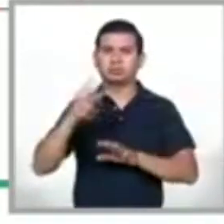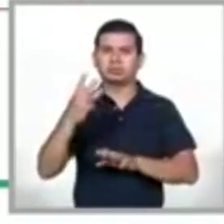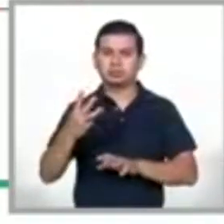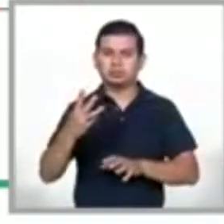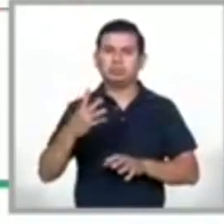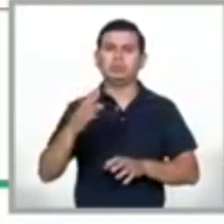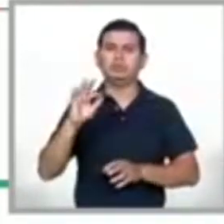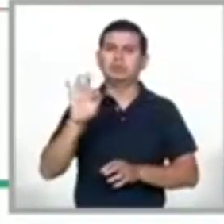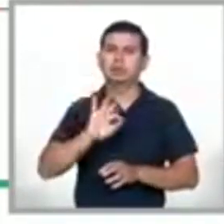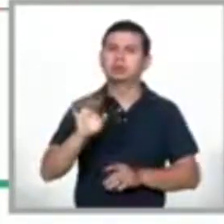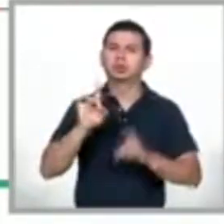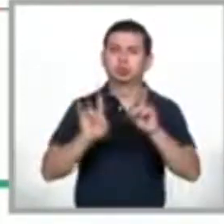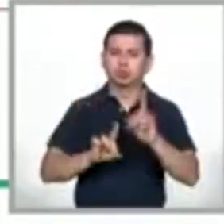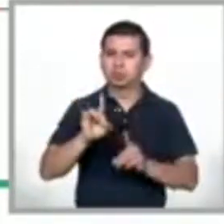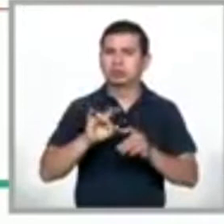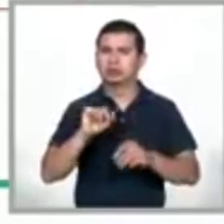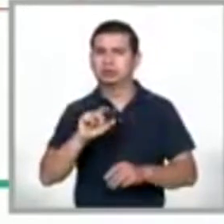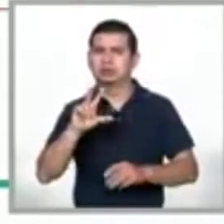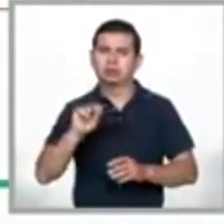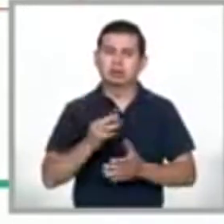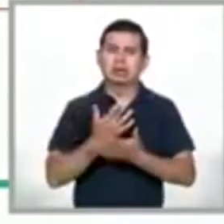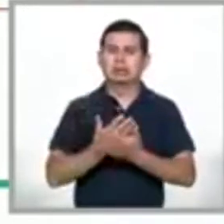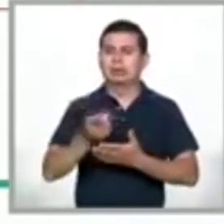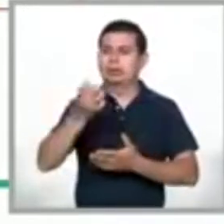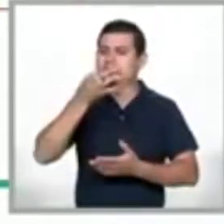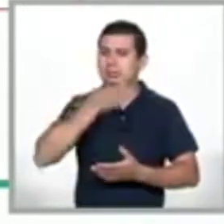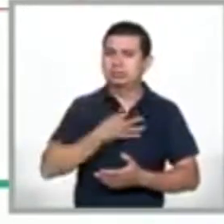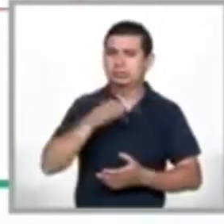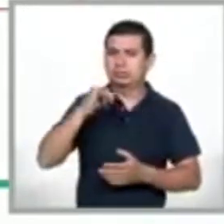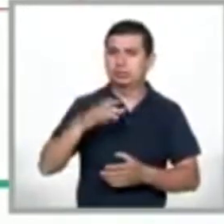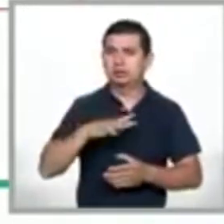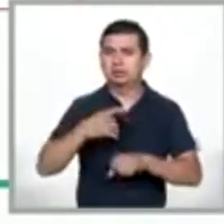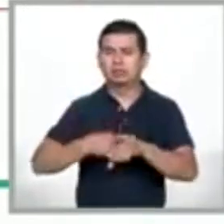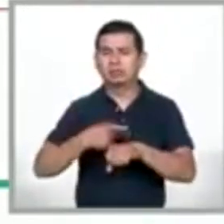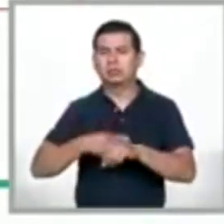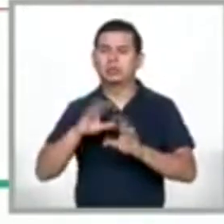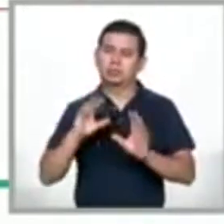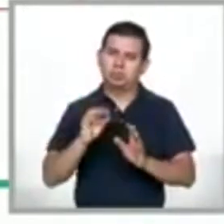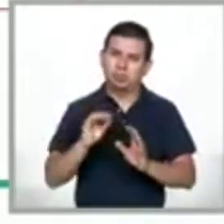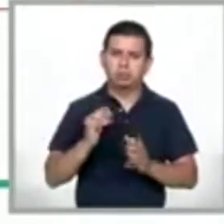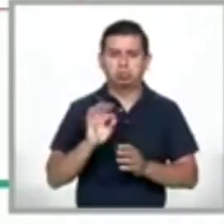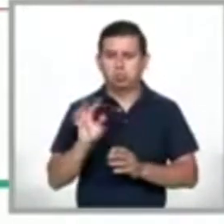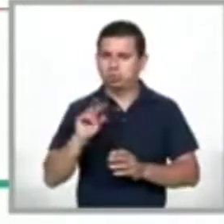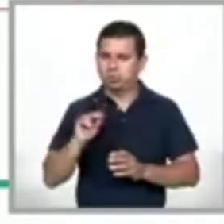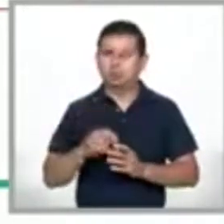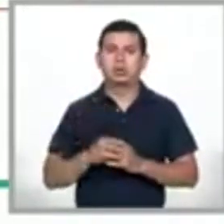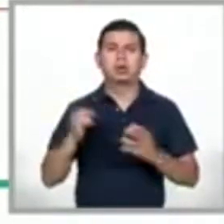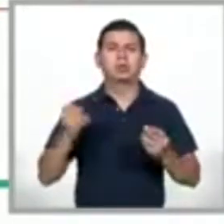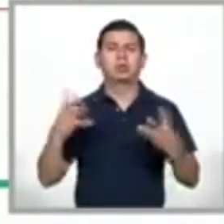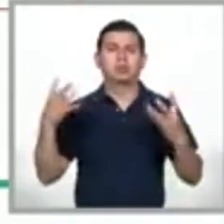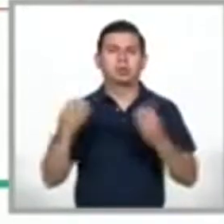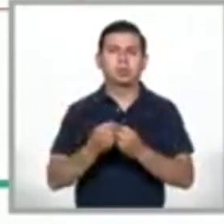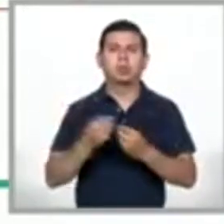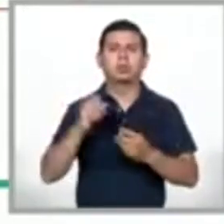783 se reportan como sospechosos en espera de confirmación diagnóstica y acumulamos un total de